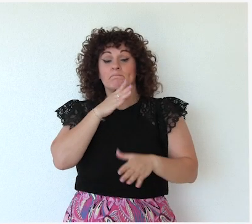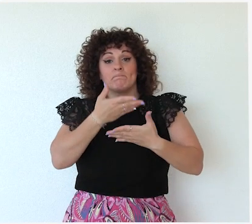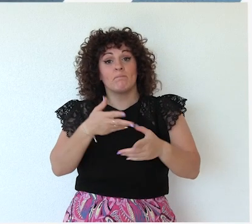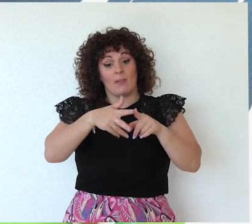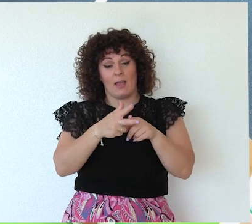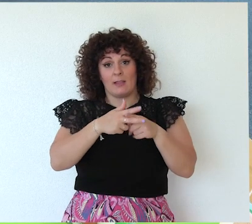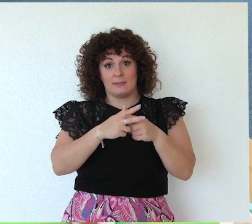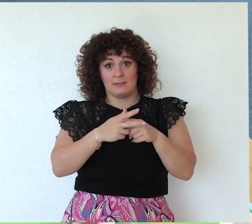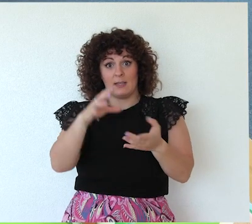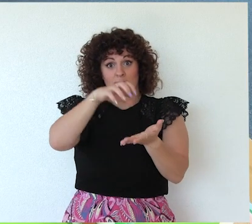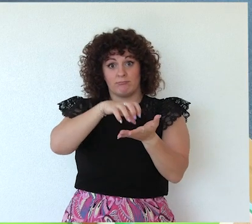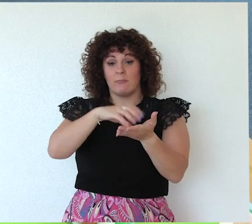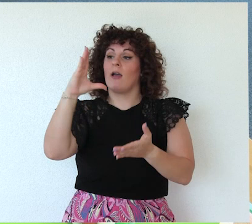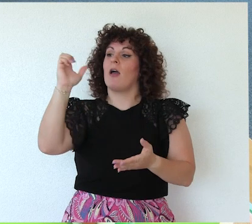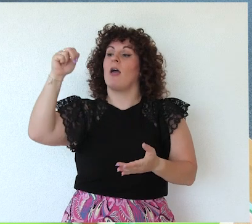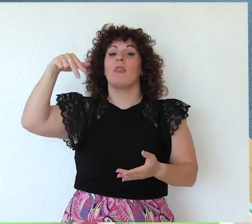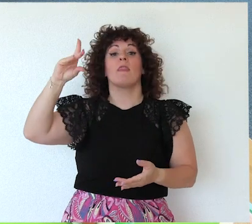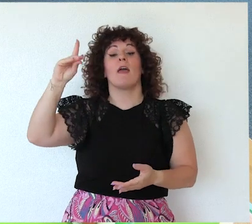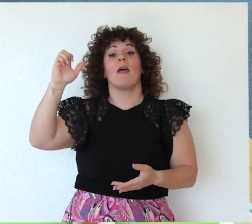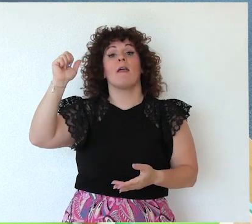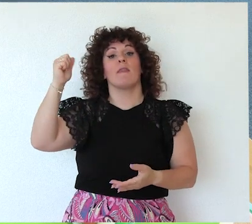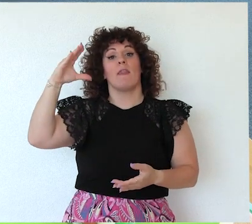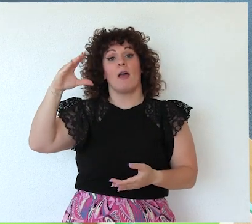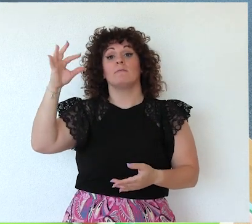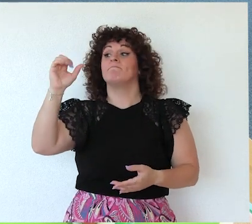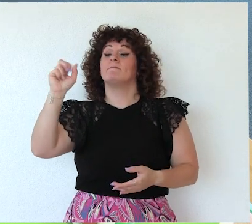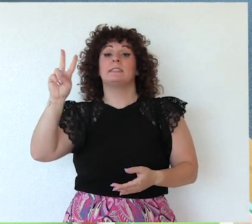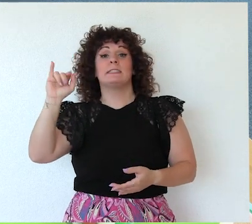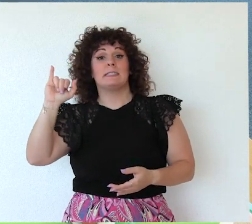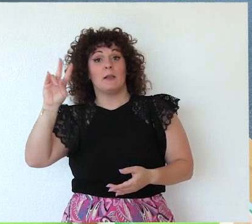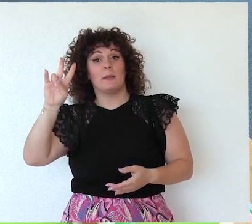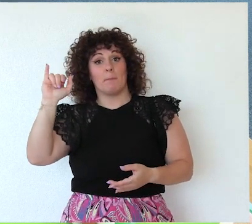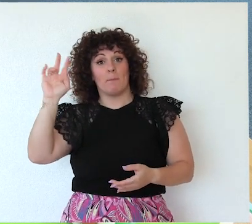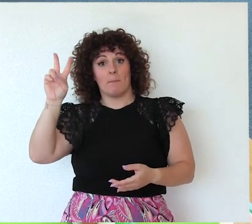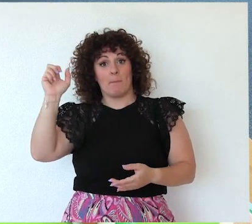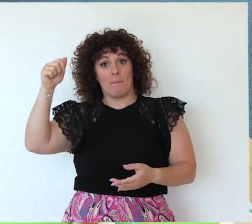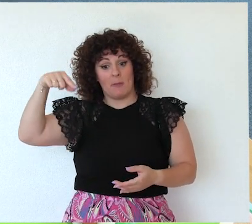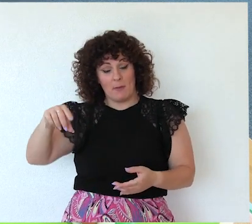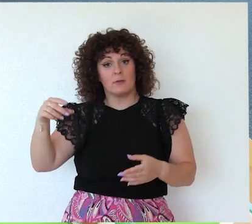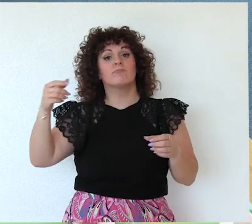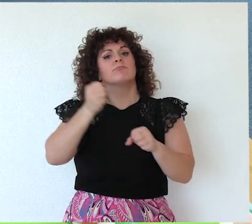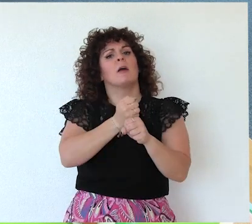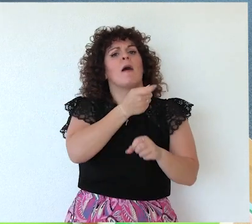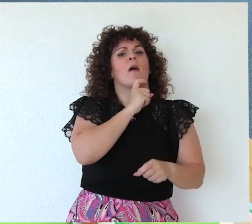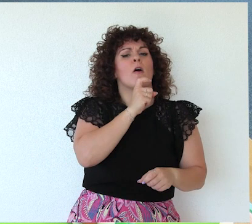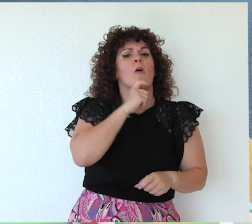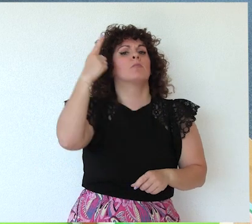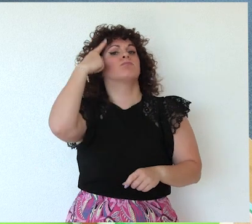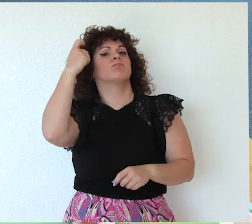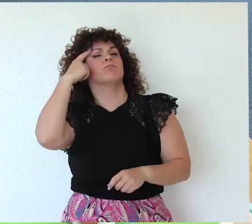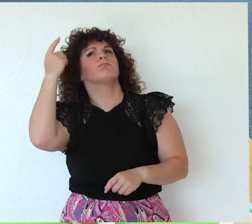Ya estamos en el taller de Escuela Zendeak. Como hemos visto, Salvi Vivancos trabaja los conceptos relacionados con el recuerdo y la